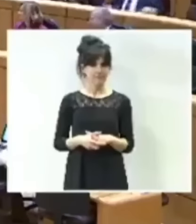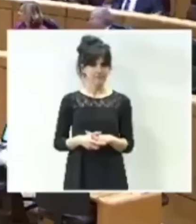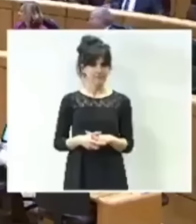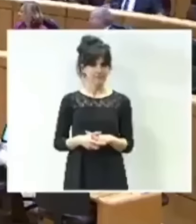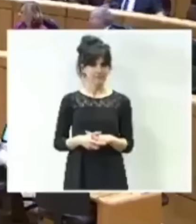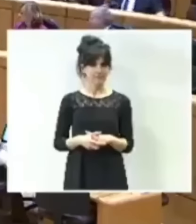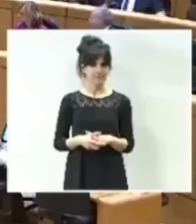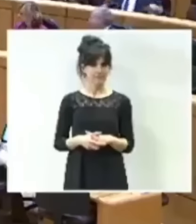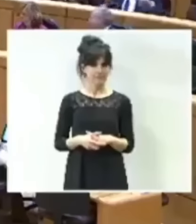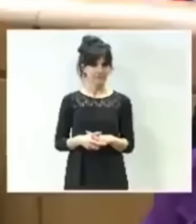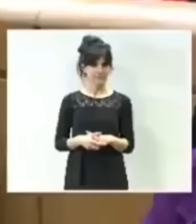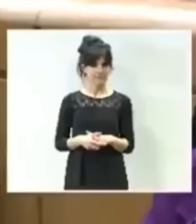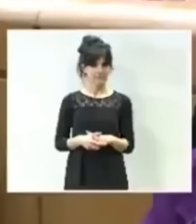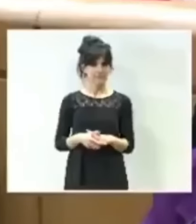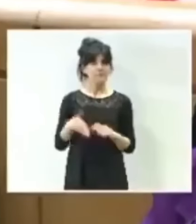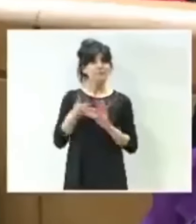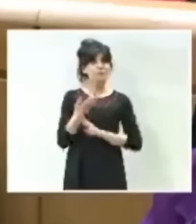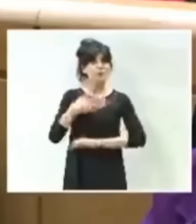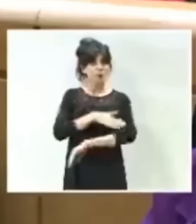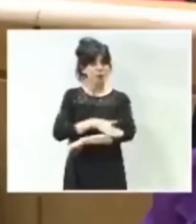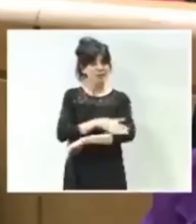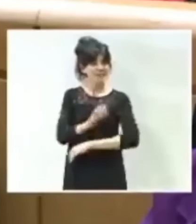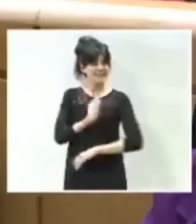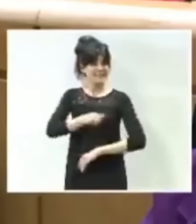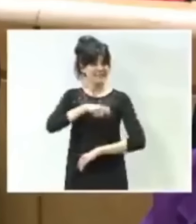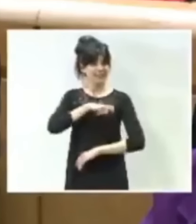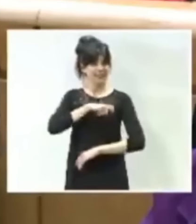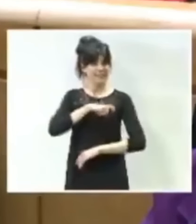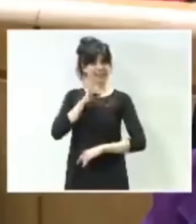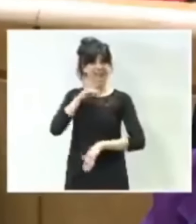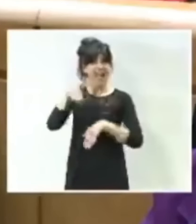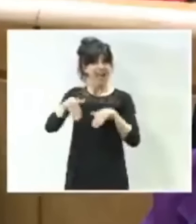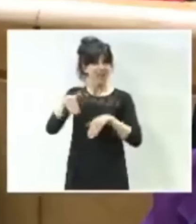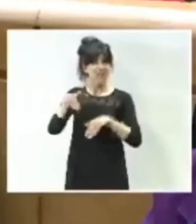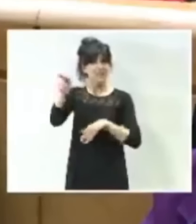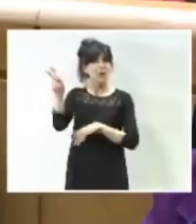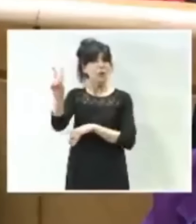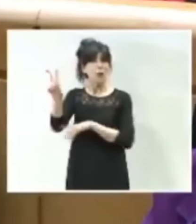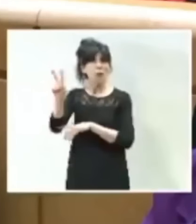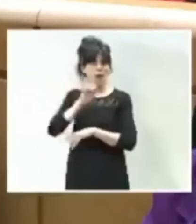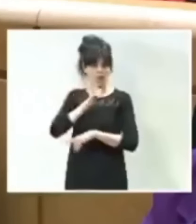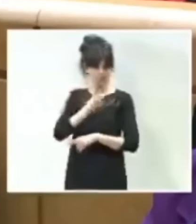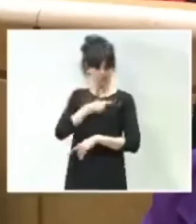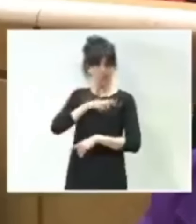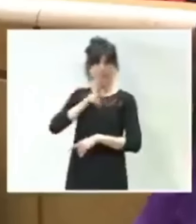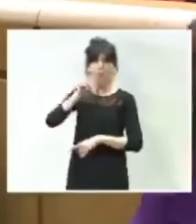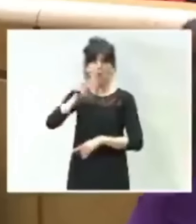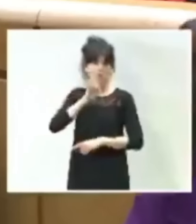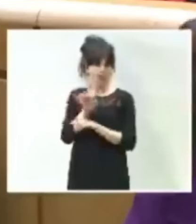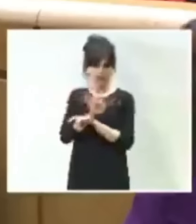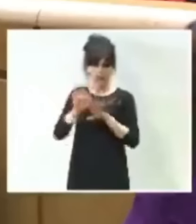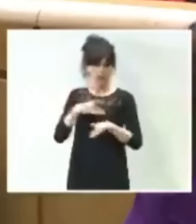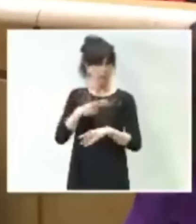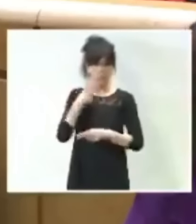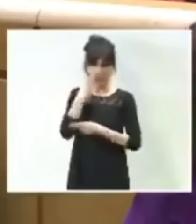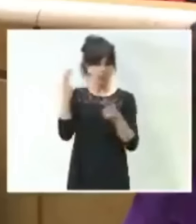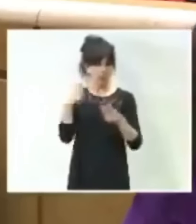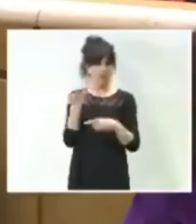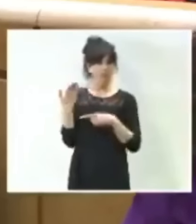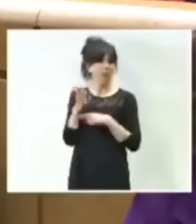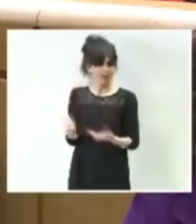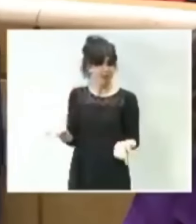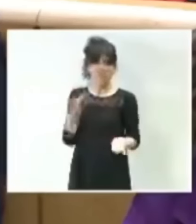La posición del Gobierno de España con respecto a las elecciones en Venezuela es muy clara y es pública. Queremos